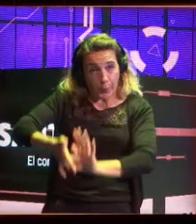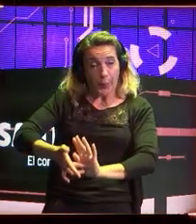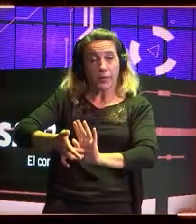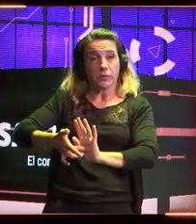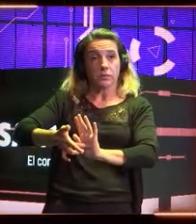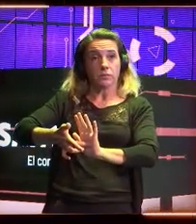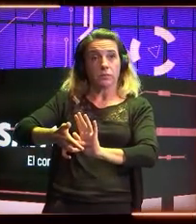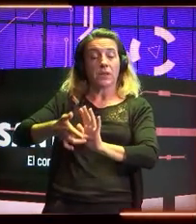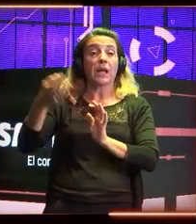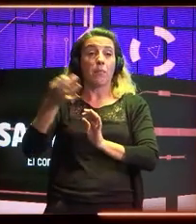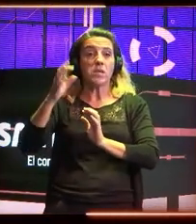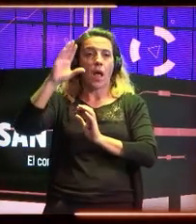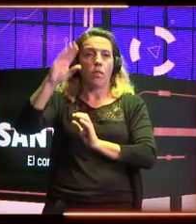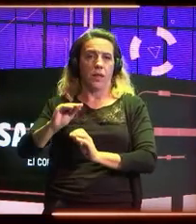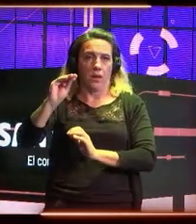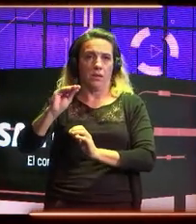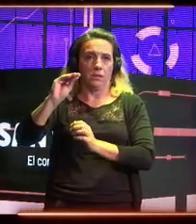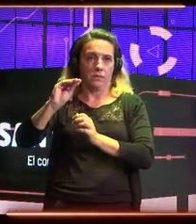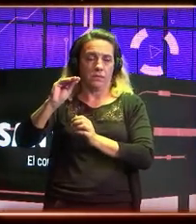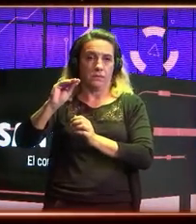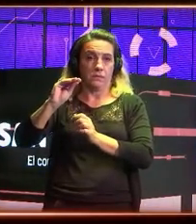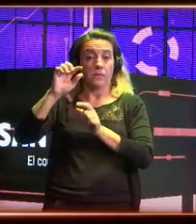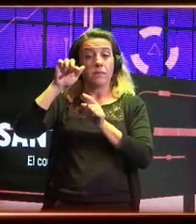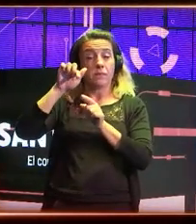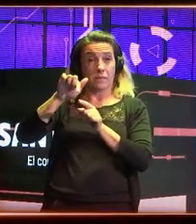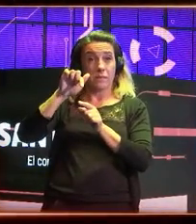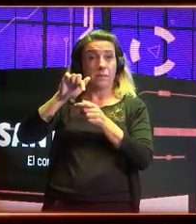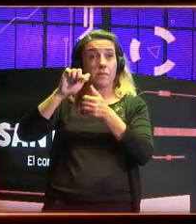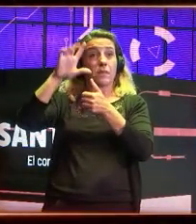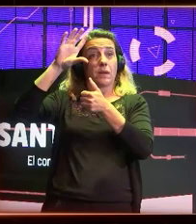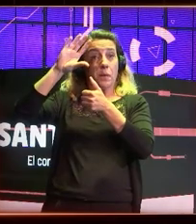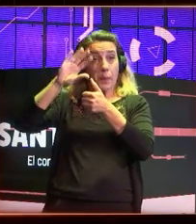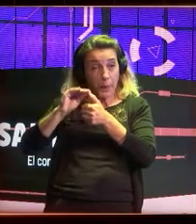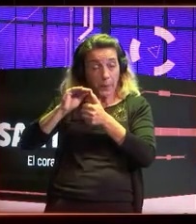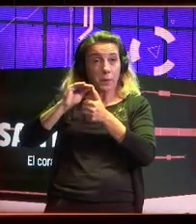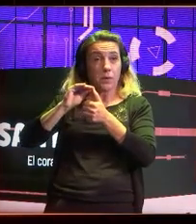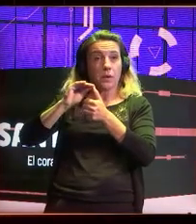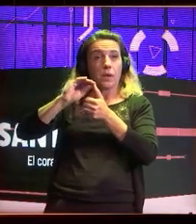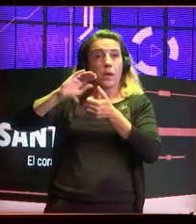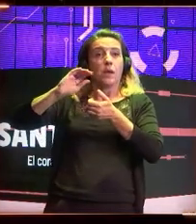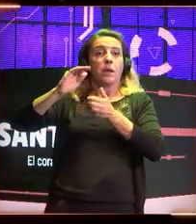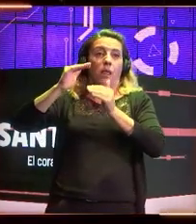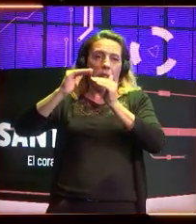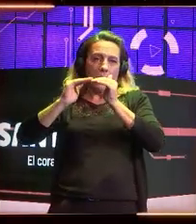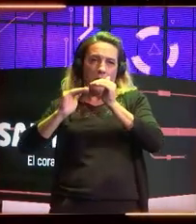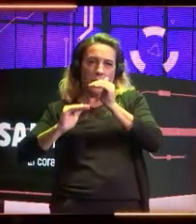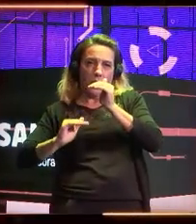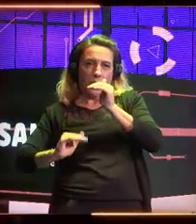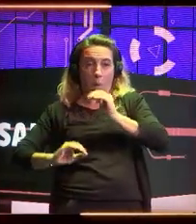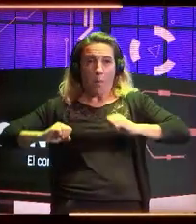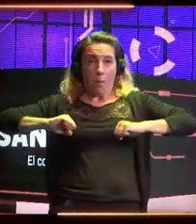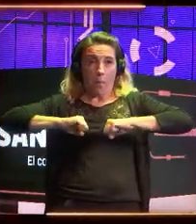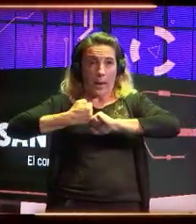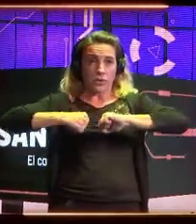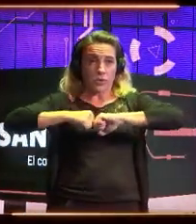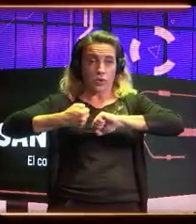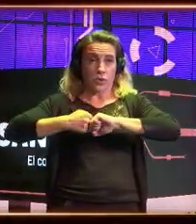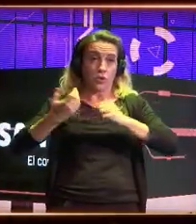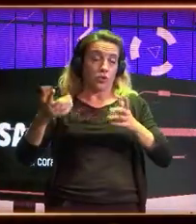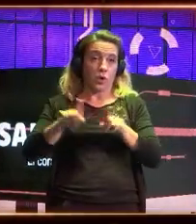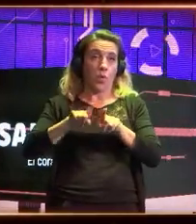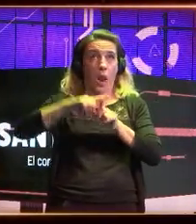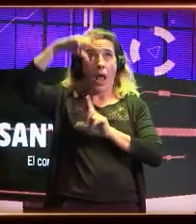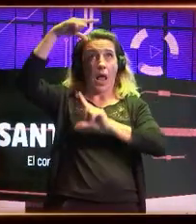combustible se apaga no en ese momento cede la presión de radiación Y qué ocurre con la estrella Ahora sí Tamara Te